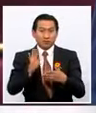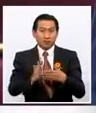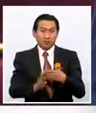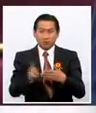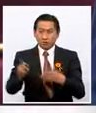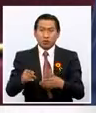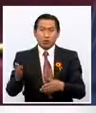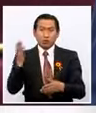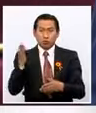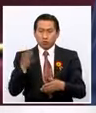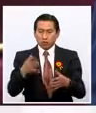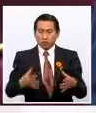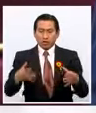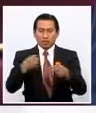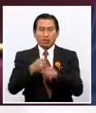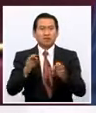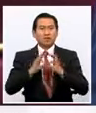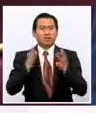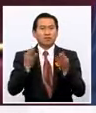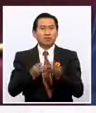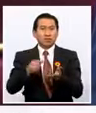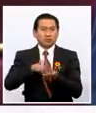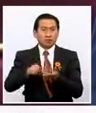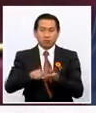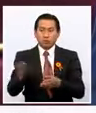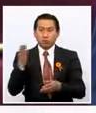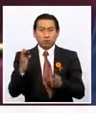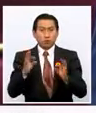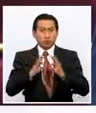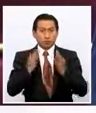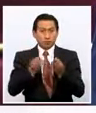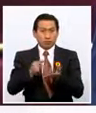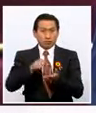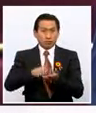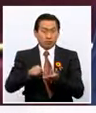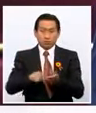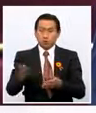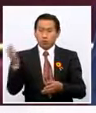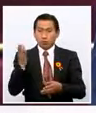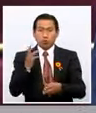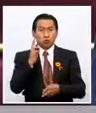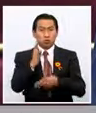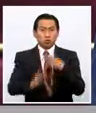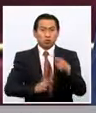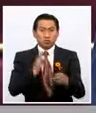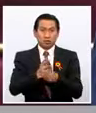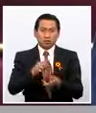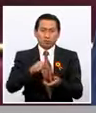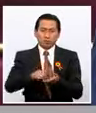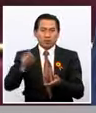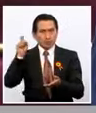canasta familiar la entrega del bono familia y la entrega del bono universal